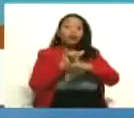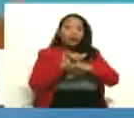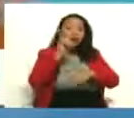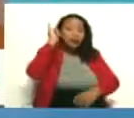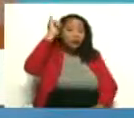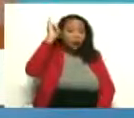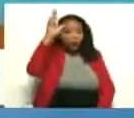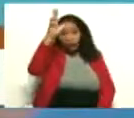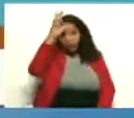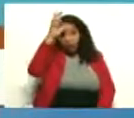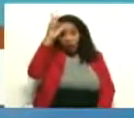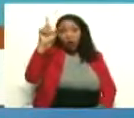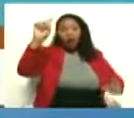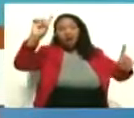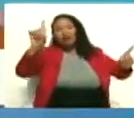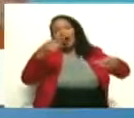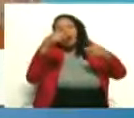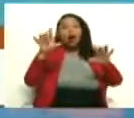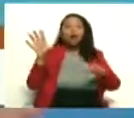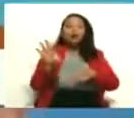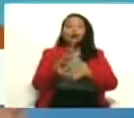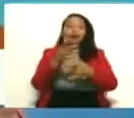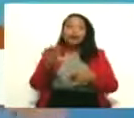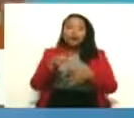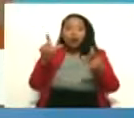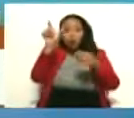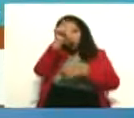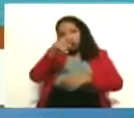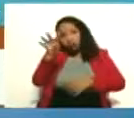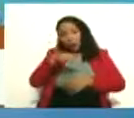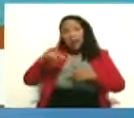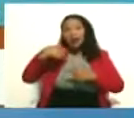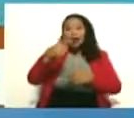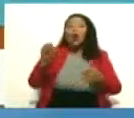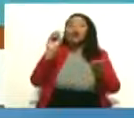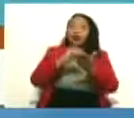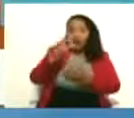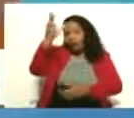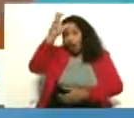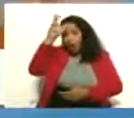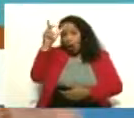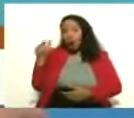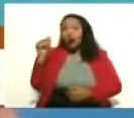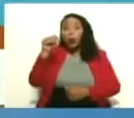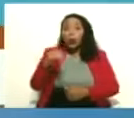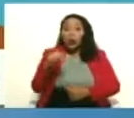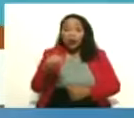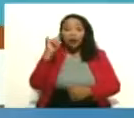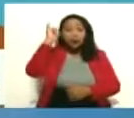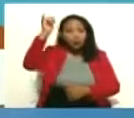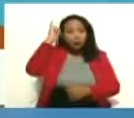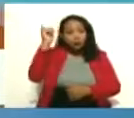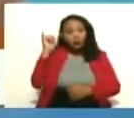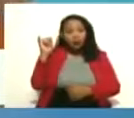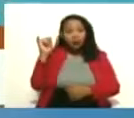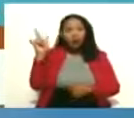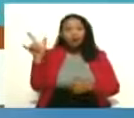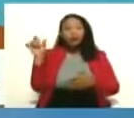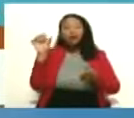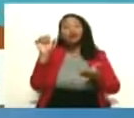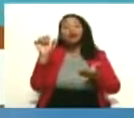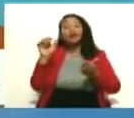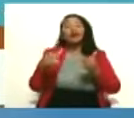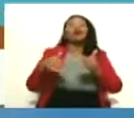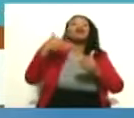el gran concierto, un canto por el Esequibo. Mañana nuevamente en Falcón, pero esta vez en coro, y en Yaracuy en San Carlos. Y